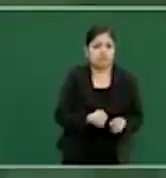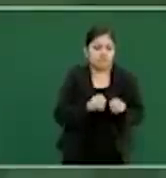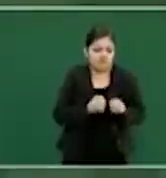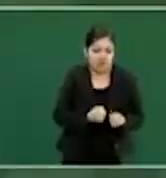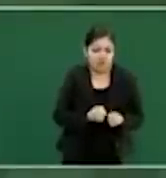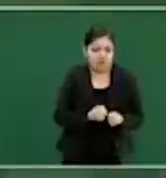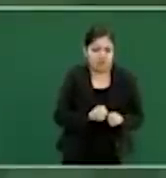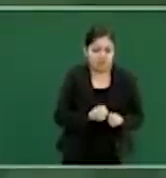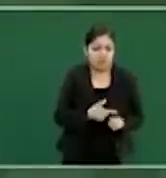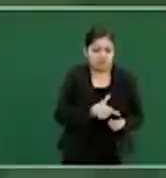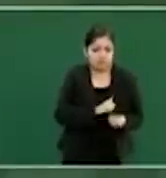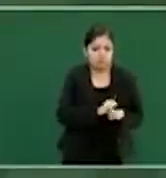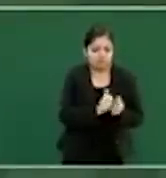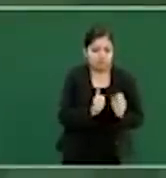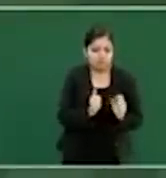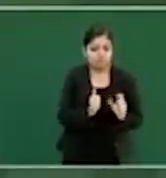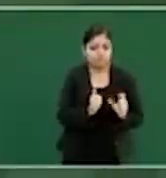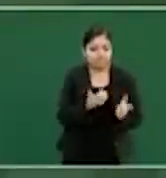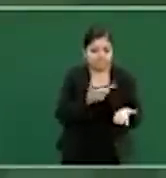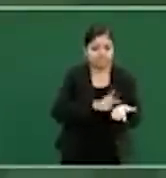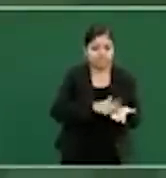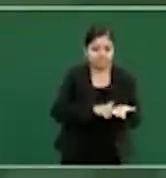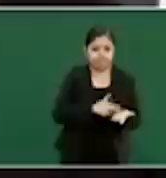El peso se está fortaleciendo,